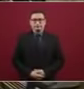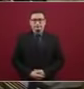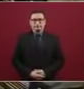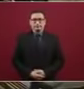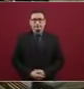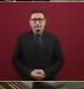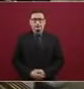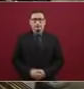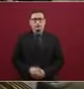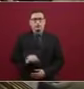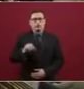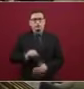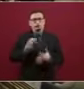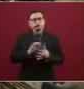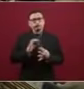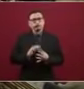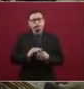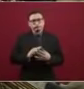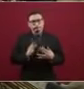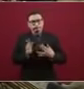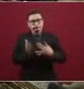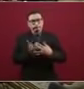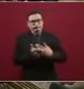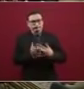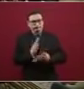dividir en dos partes.